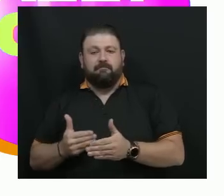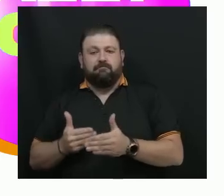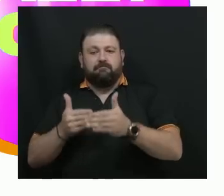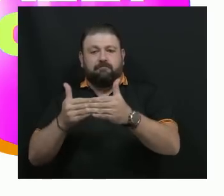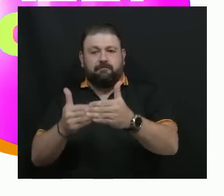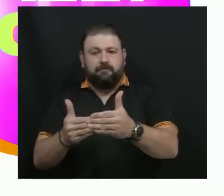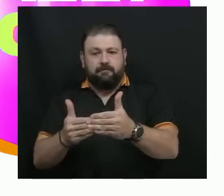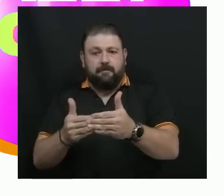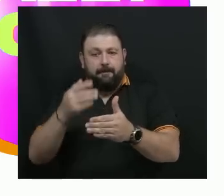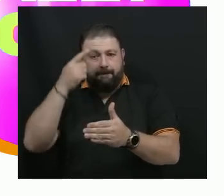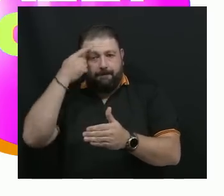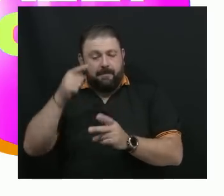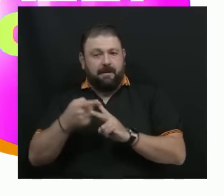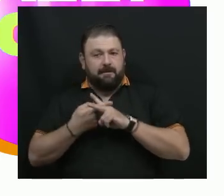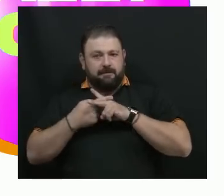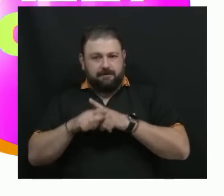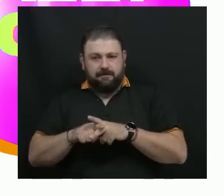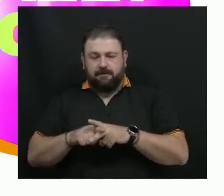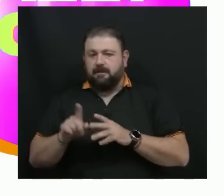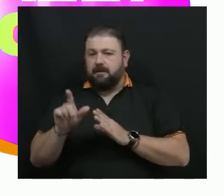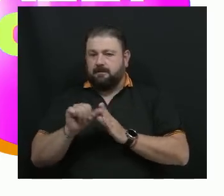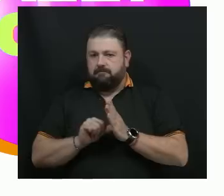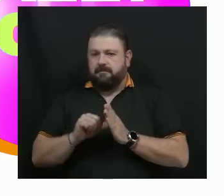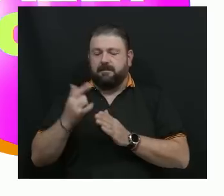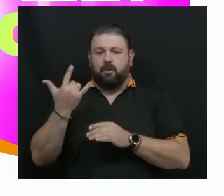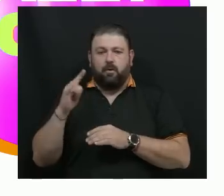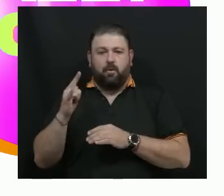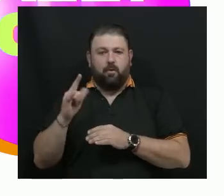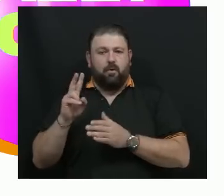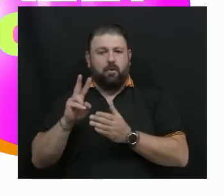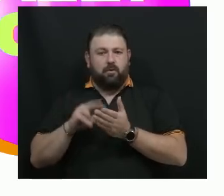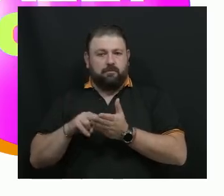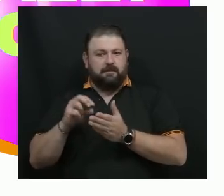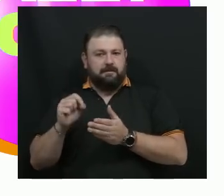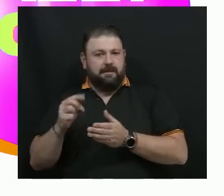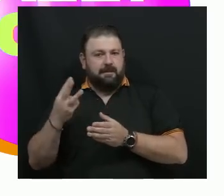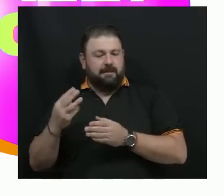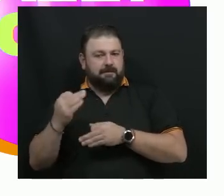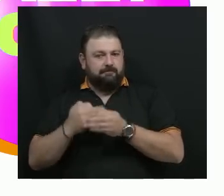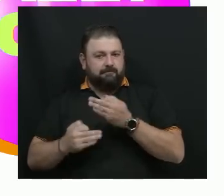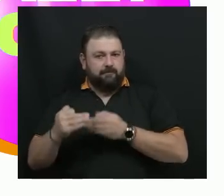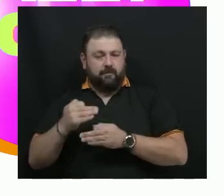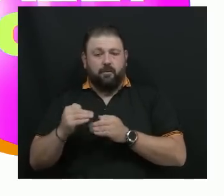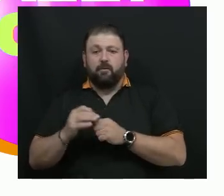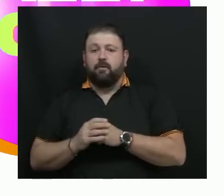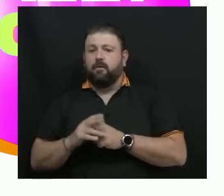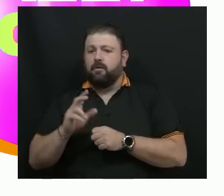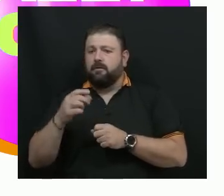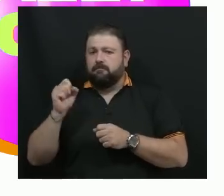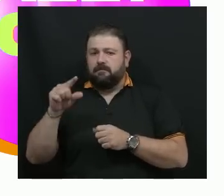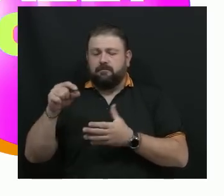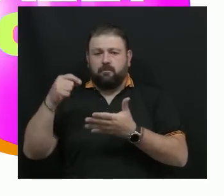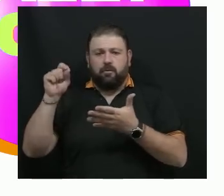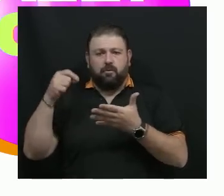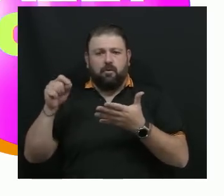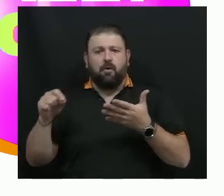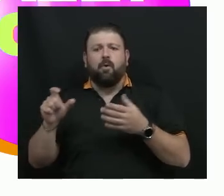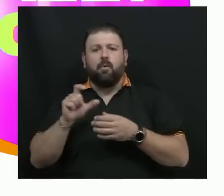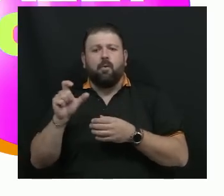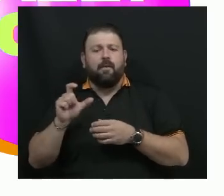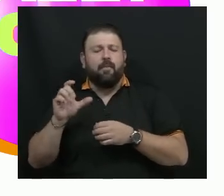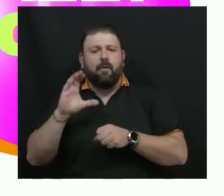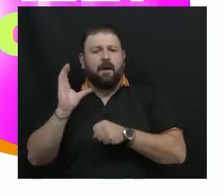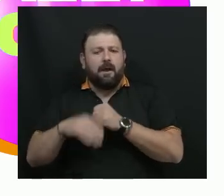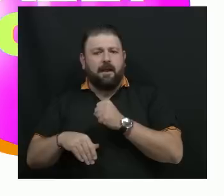finalizar tu calificación completa en julio del 2023, ¿sale? La calificación normal termina en junio